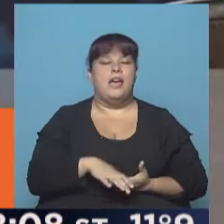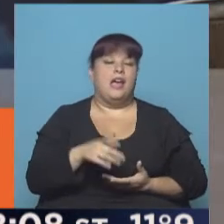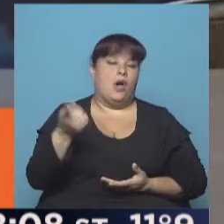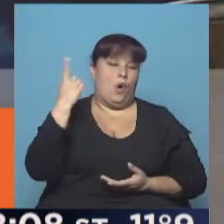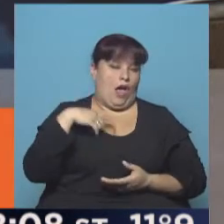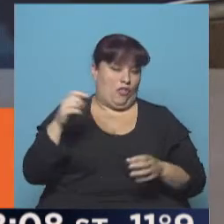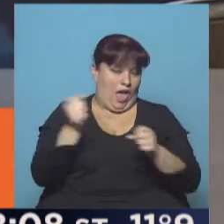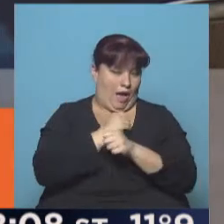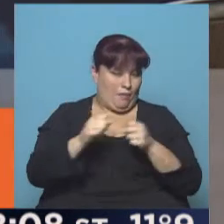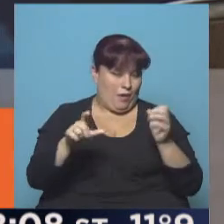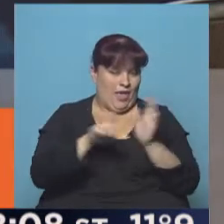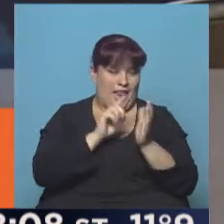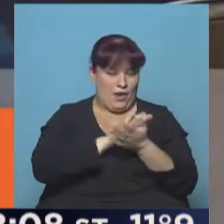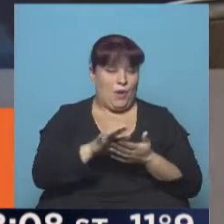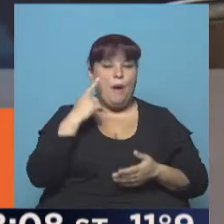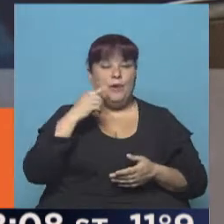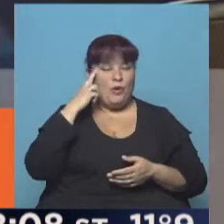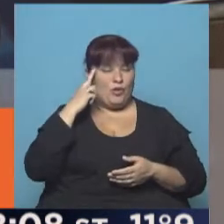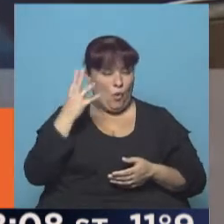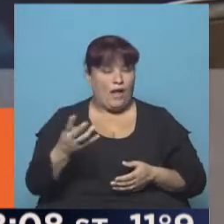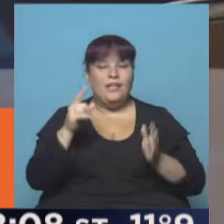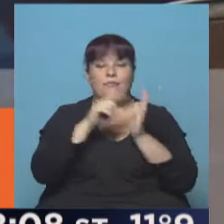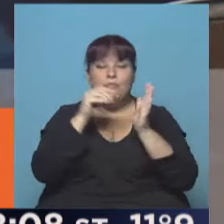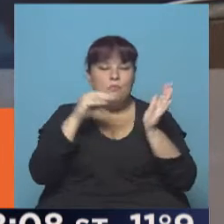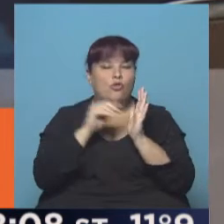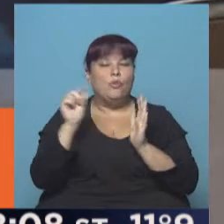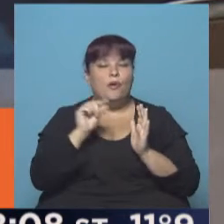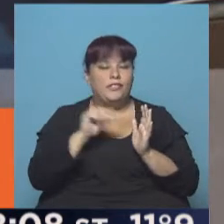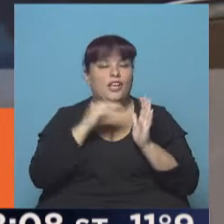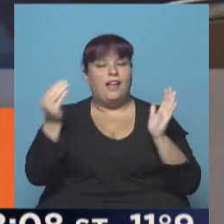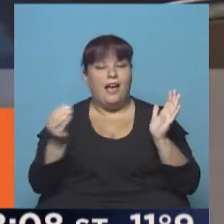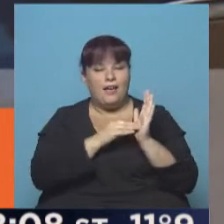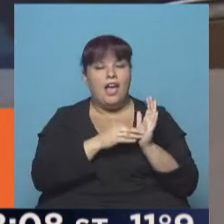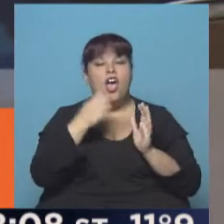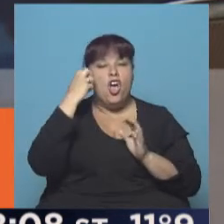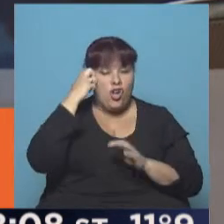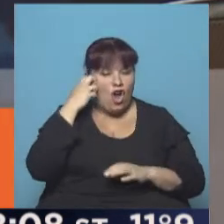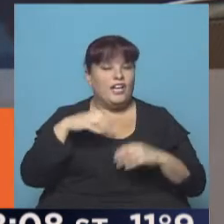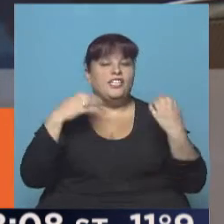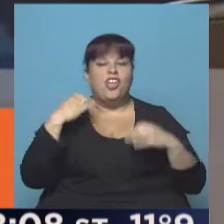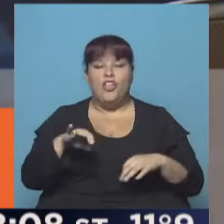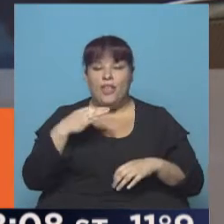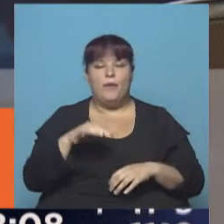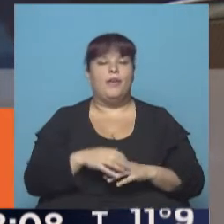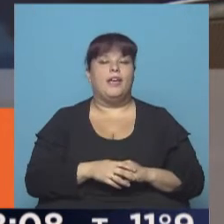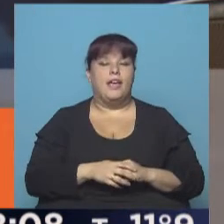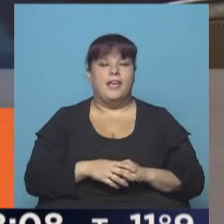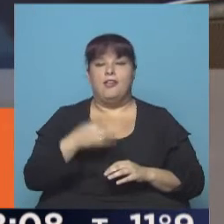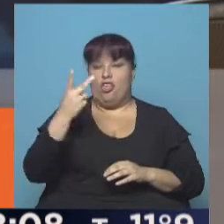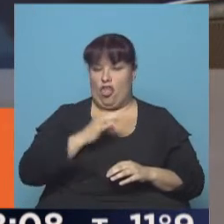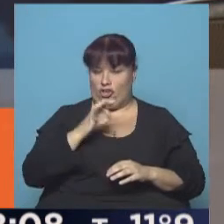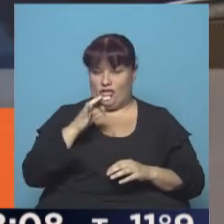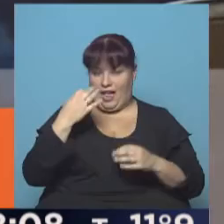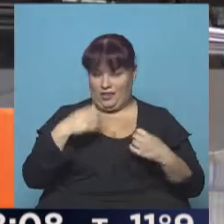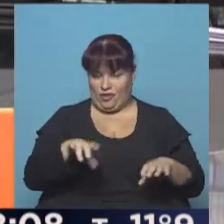Desde que se sancionó la nueva Constitución en el año 94 hay una cláusula transitoria que dice que el Congreso tendría que haberse... Totalmente. Había 2 años de